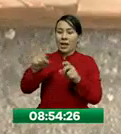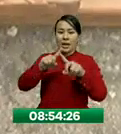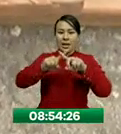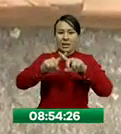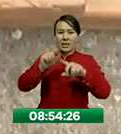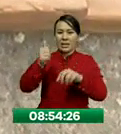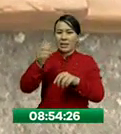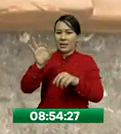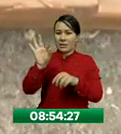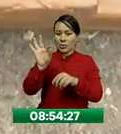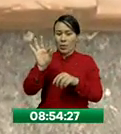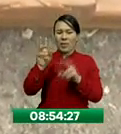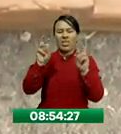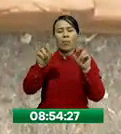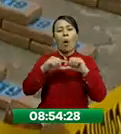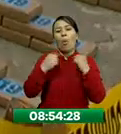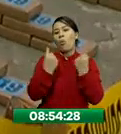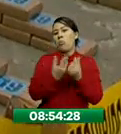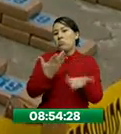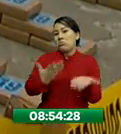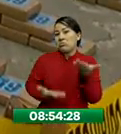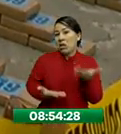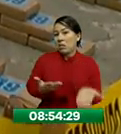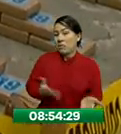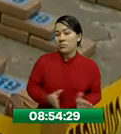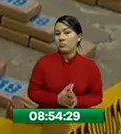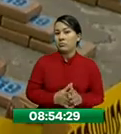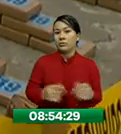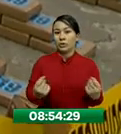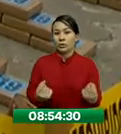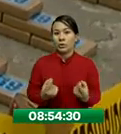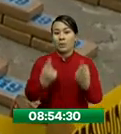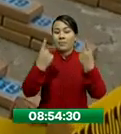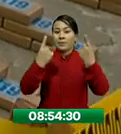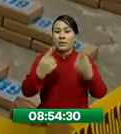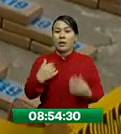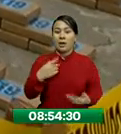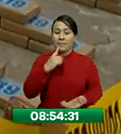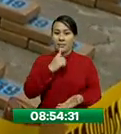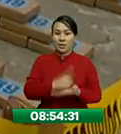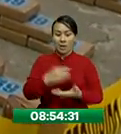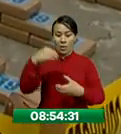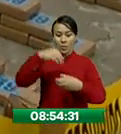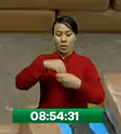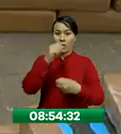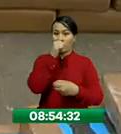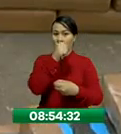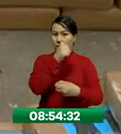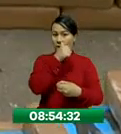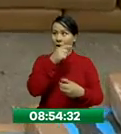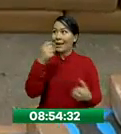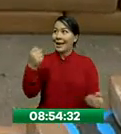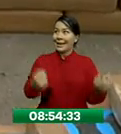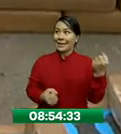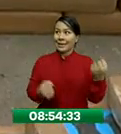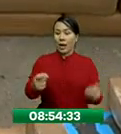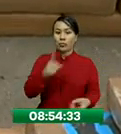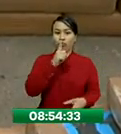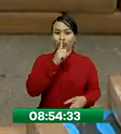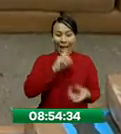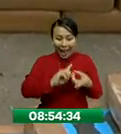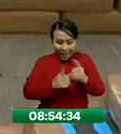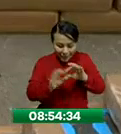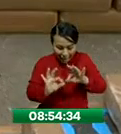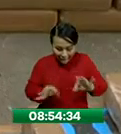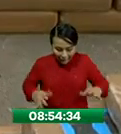marcaban X19. Lo sorprendente del caso es que pese a la sustancia que trasladaba, el vehículo nunca fue alterado ni